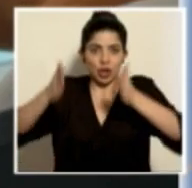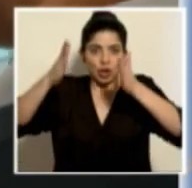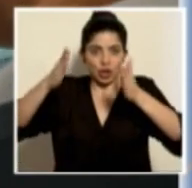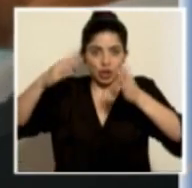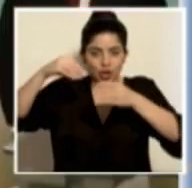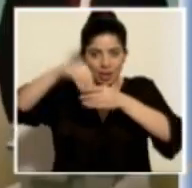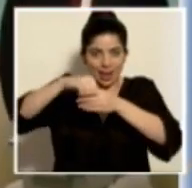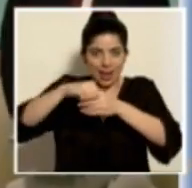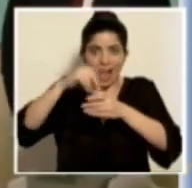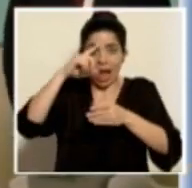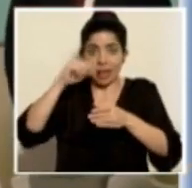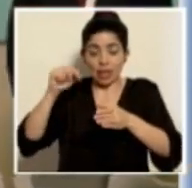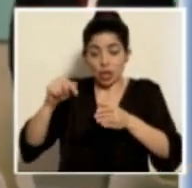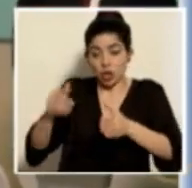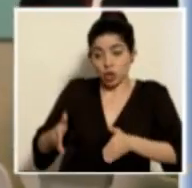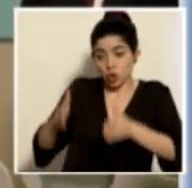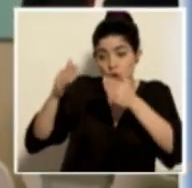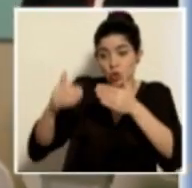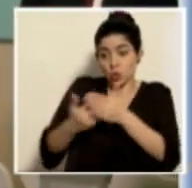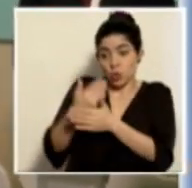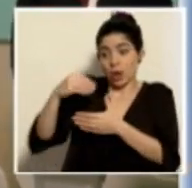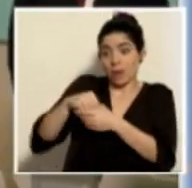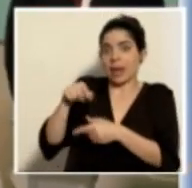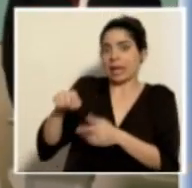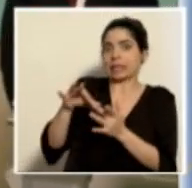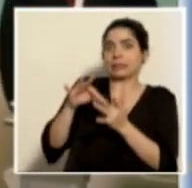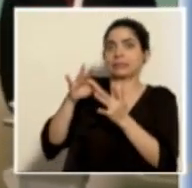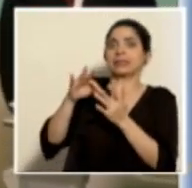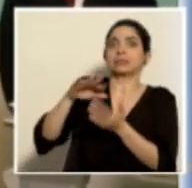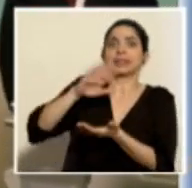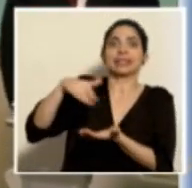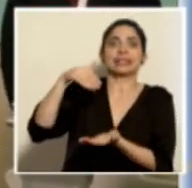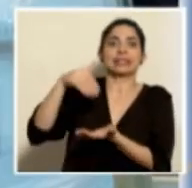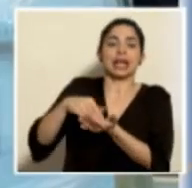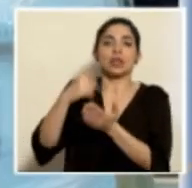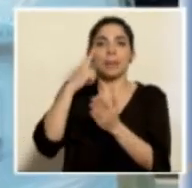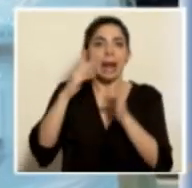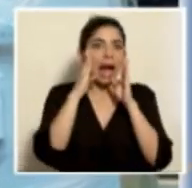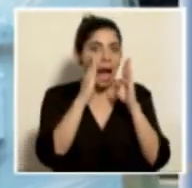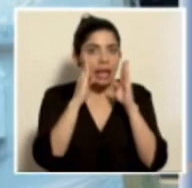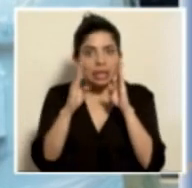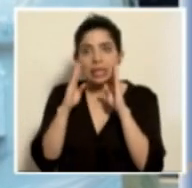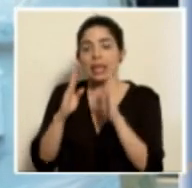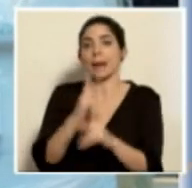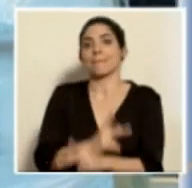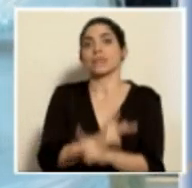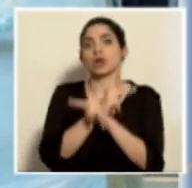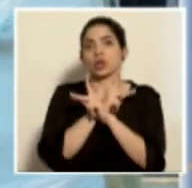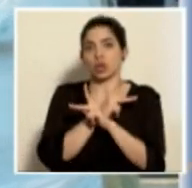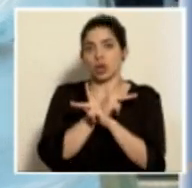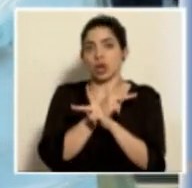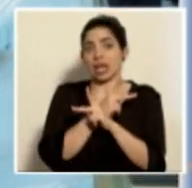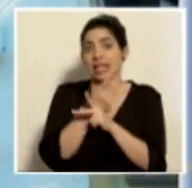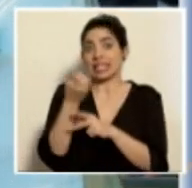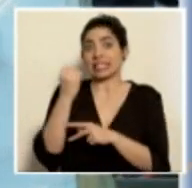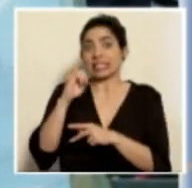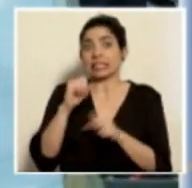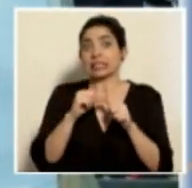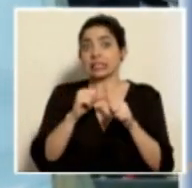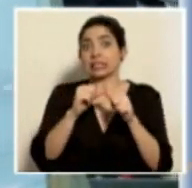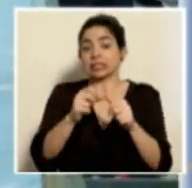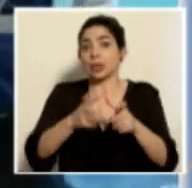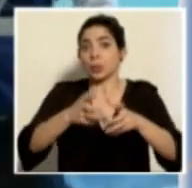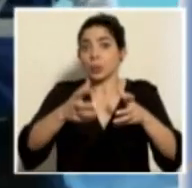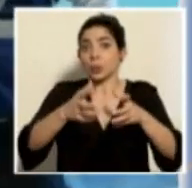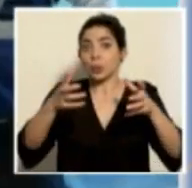Calderón Guardia, que será uno de nuestros principales centros de atención y protección en caso de que siga el aumento